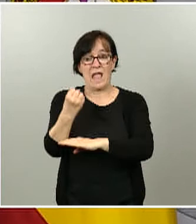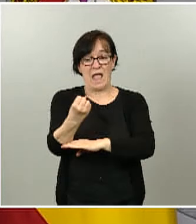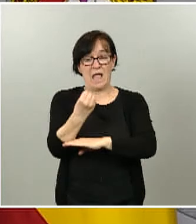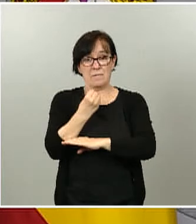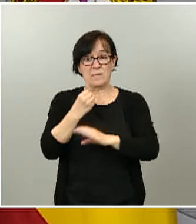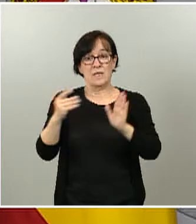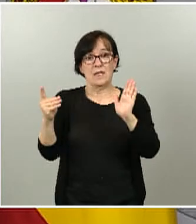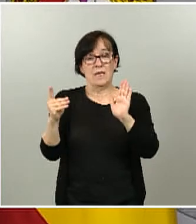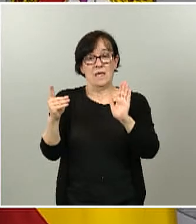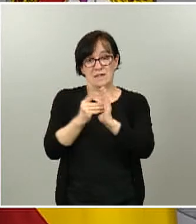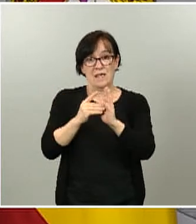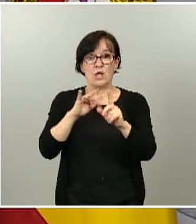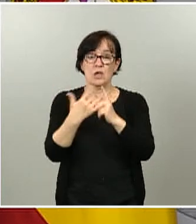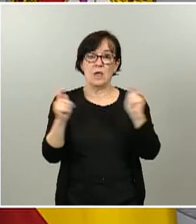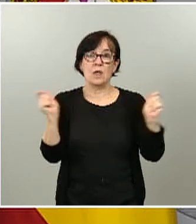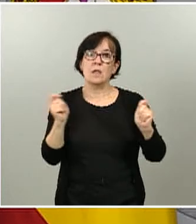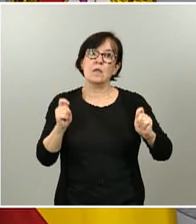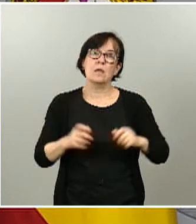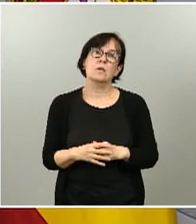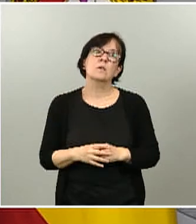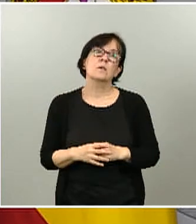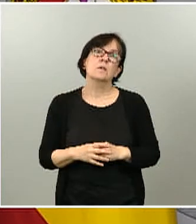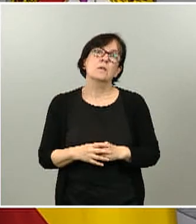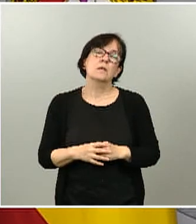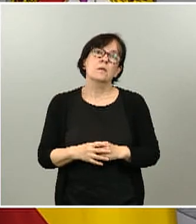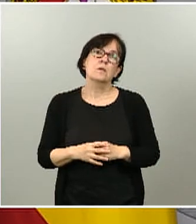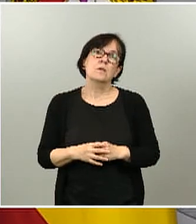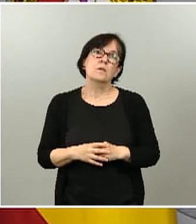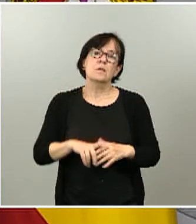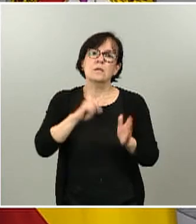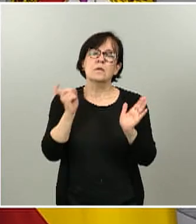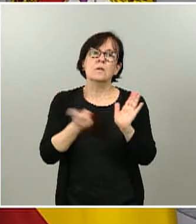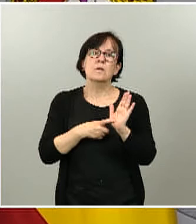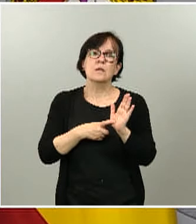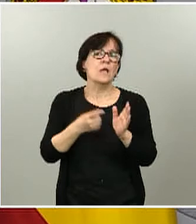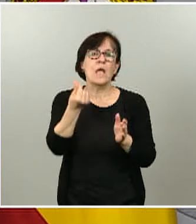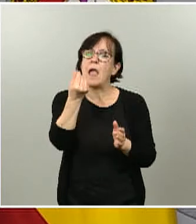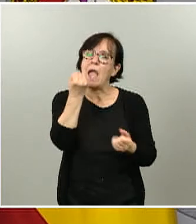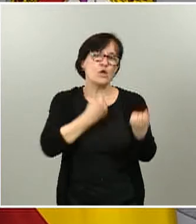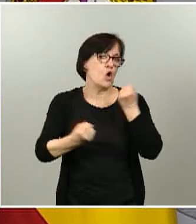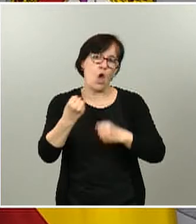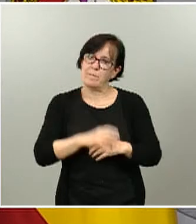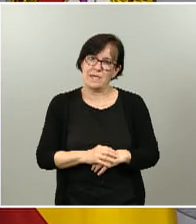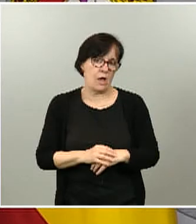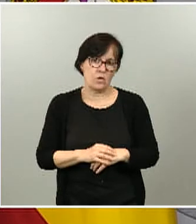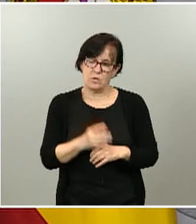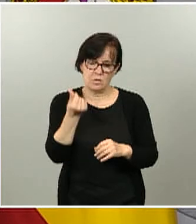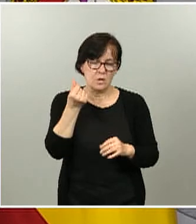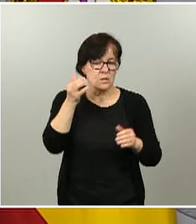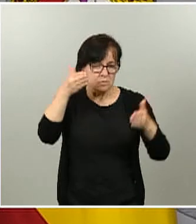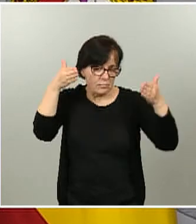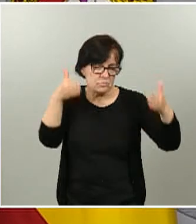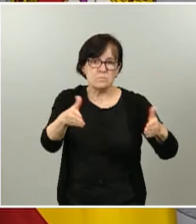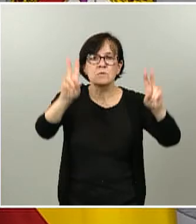de alarma, la totalidad de ellas son económicas. Están en el marco de cuestiones relativas a